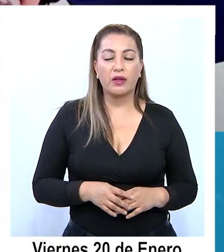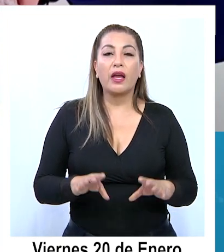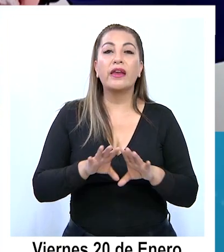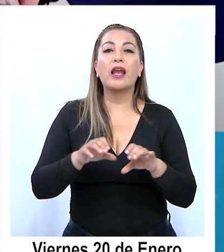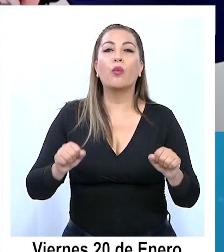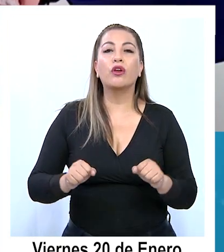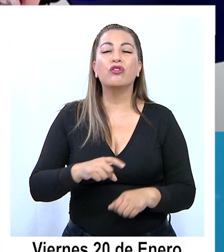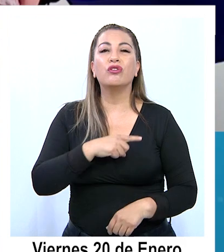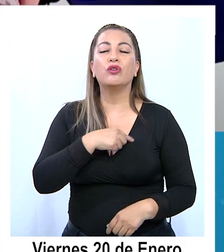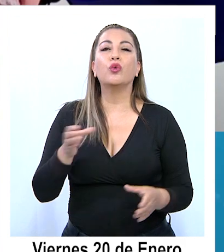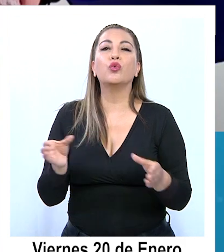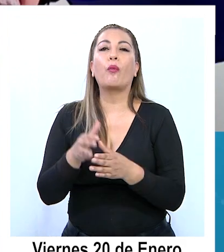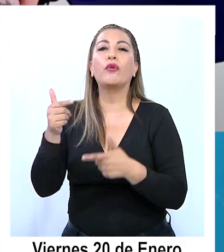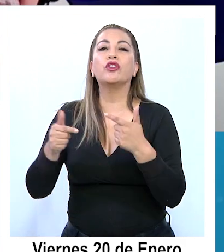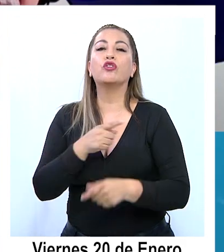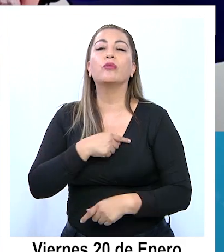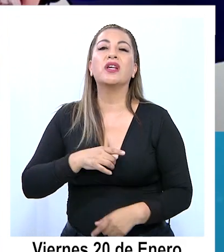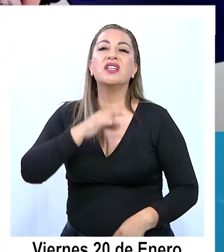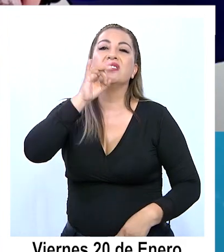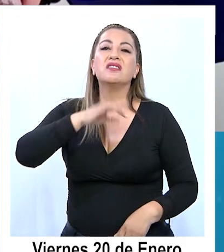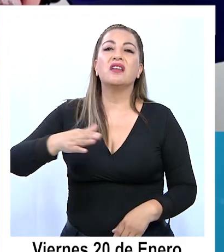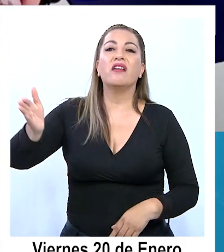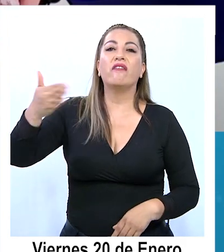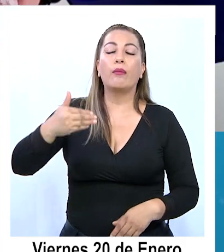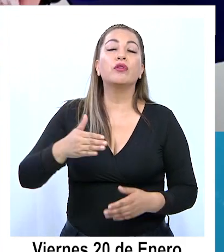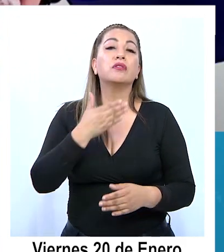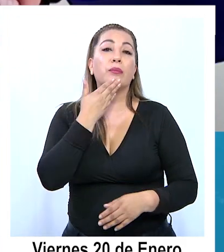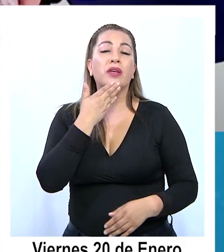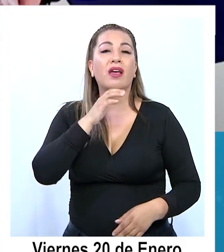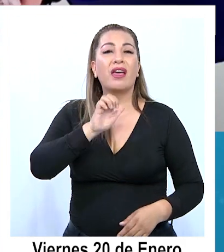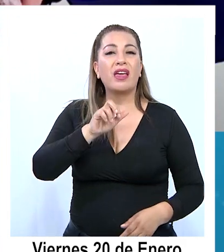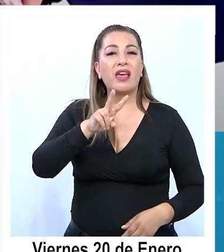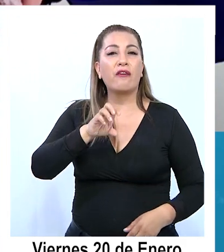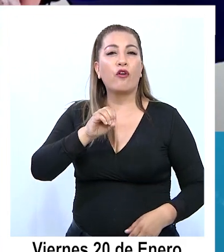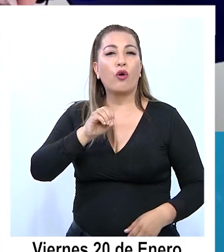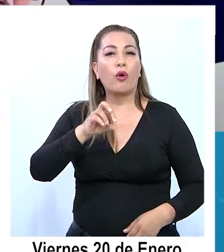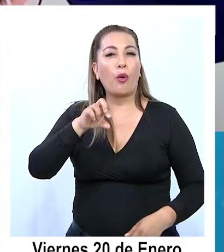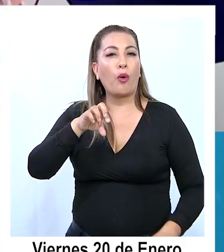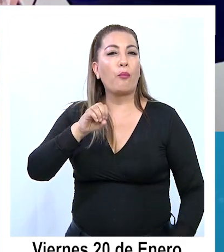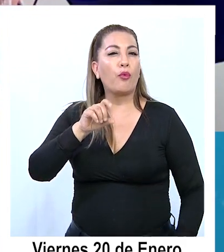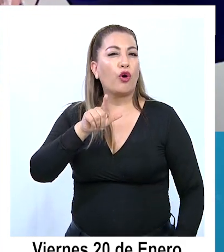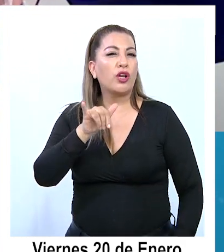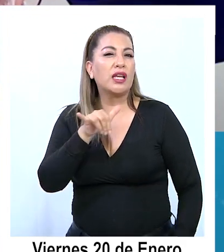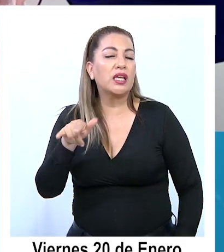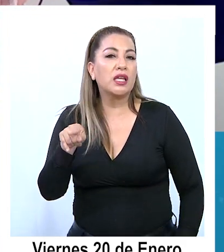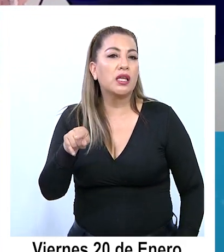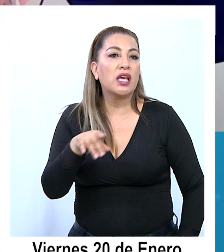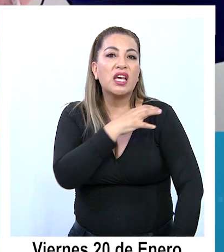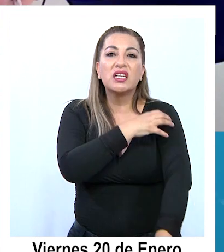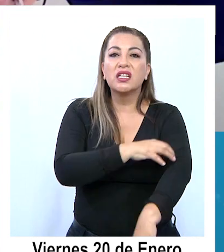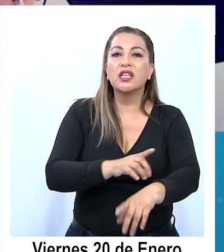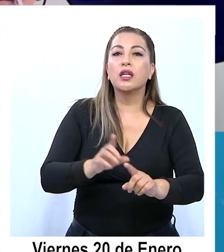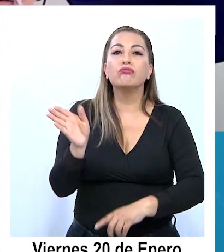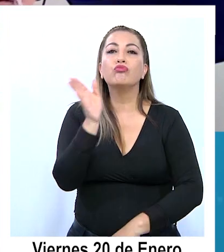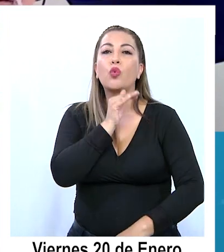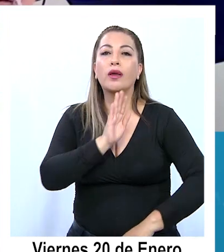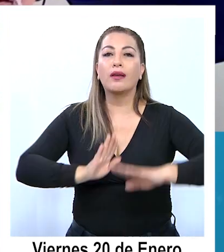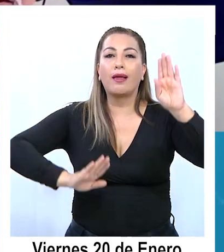Chile Vamos, Evópolis ya nos ha manifestado, ¿no es cierto?, que se va a restar en varias regiones, no va a llevar candidatos,